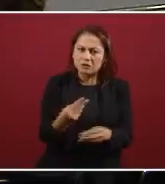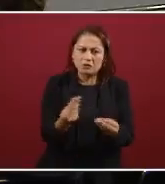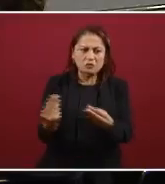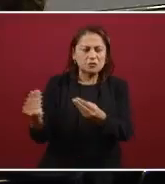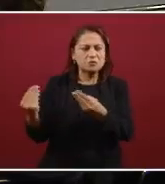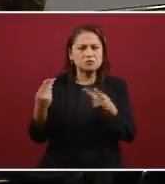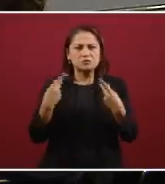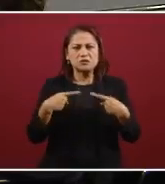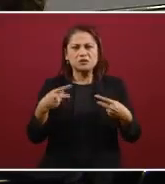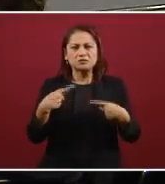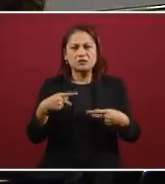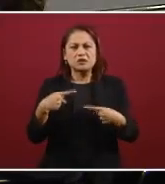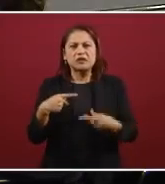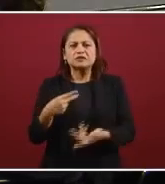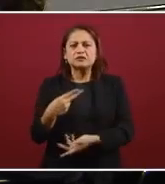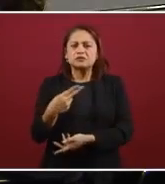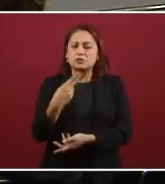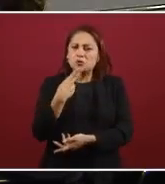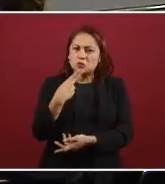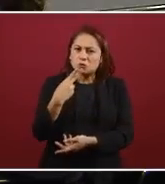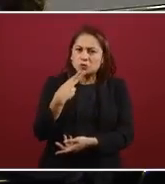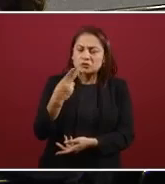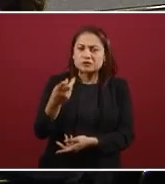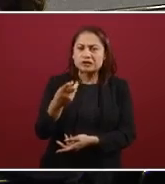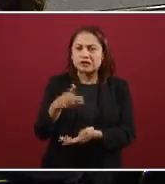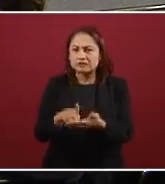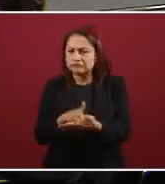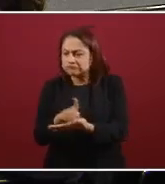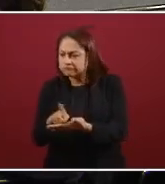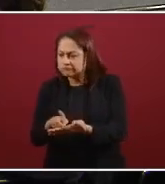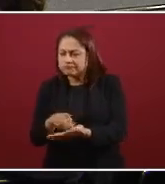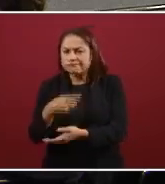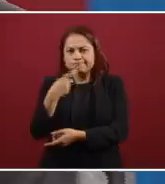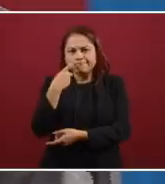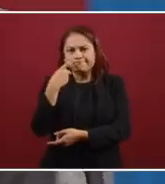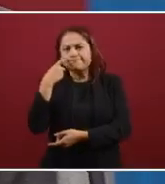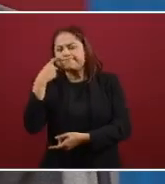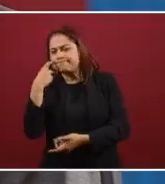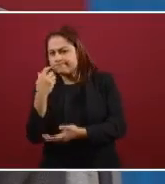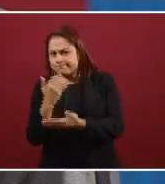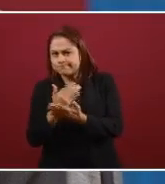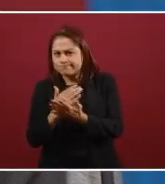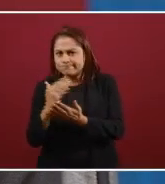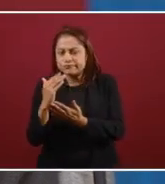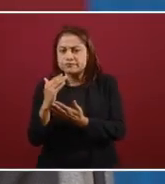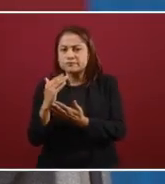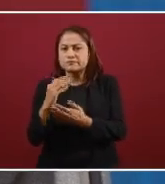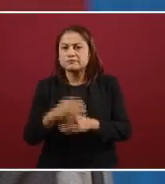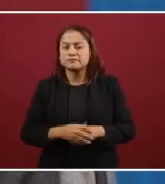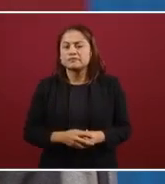las situaciones de abuso o adicción, sino toda la